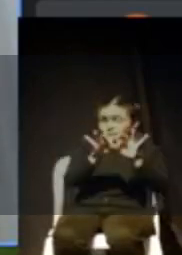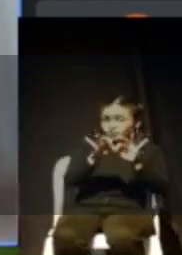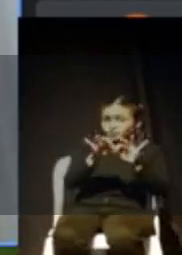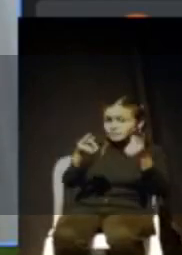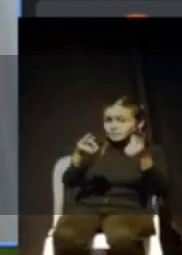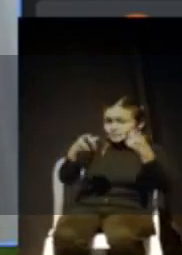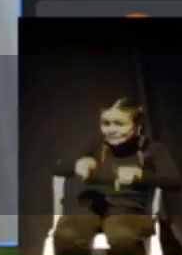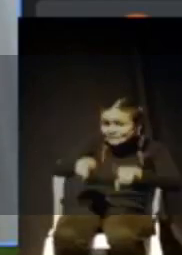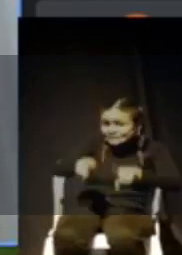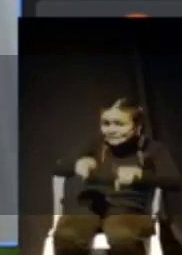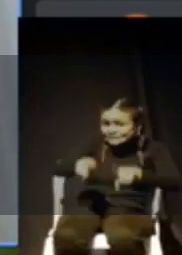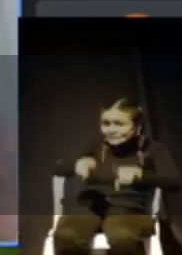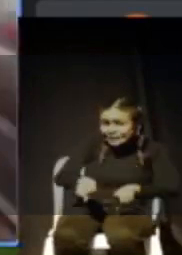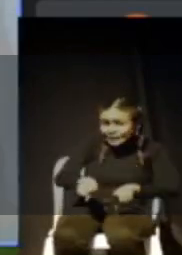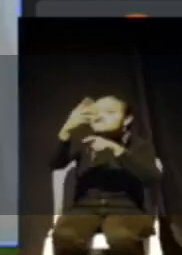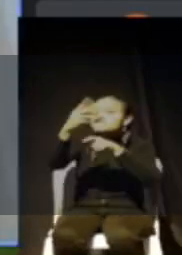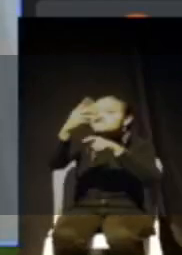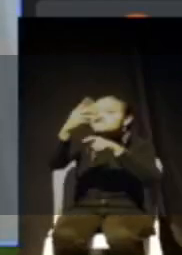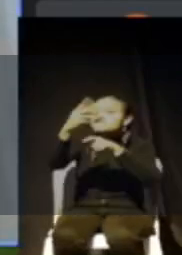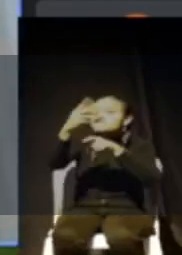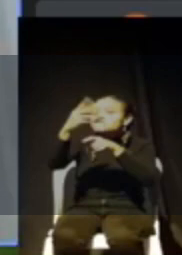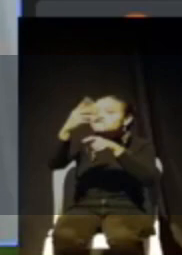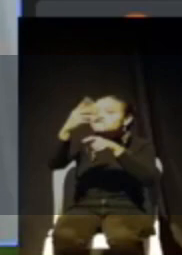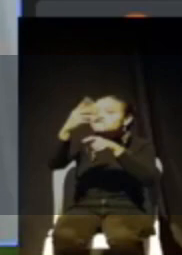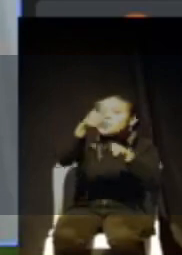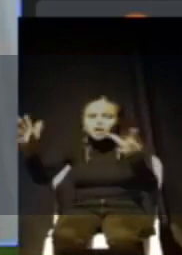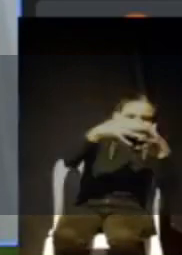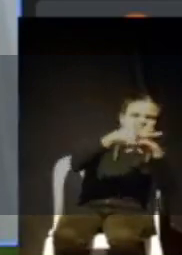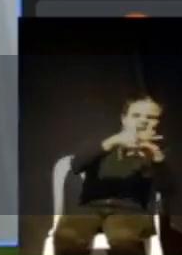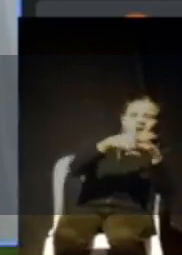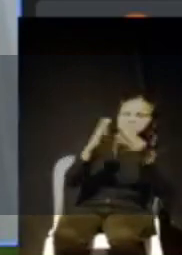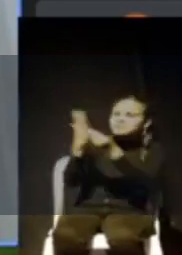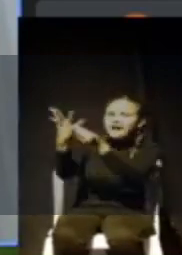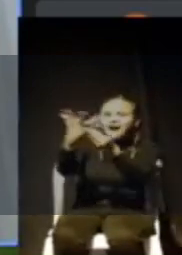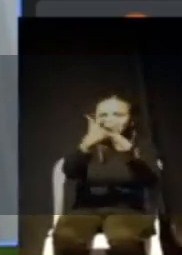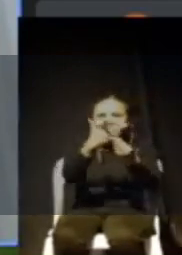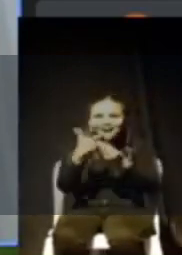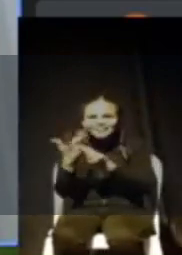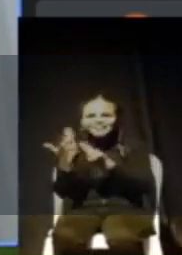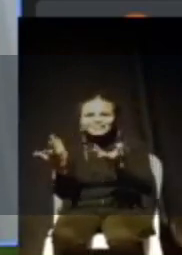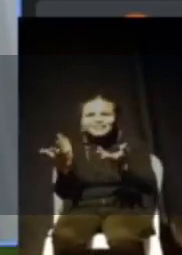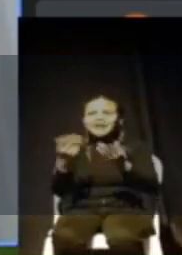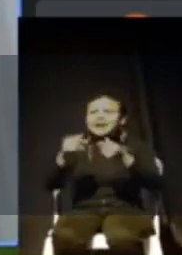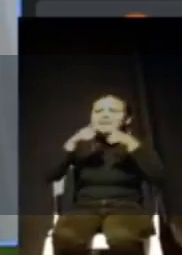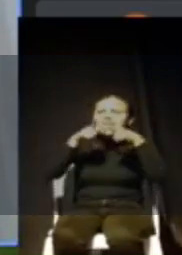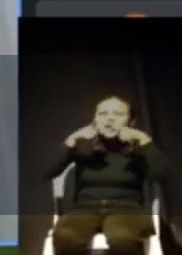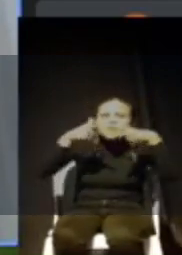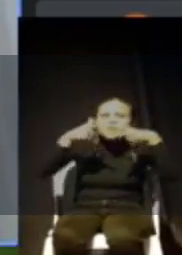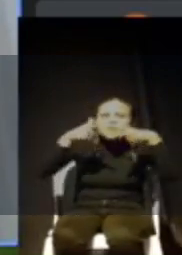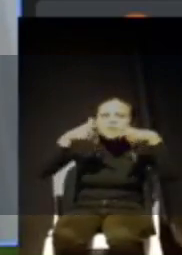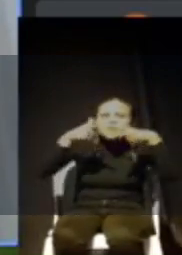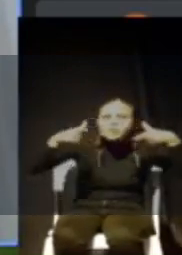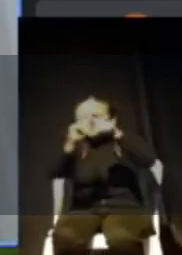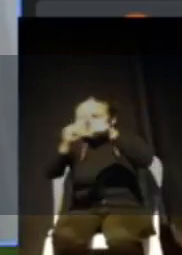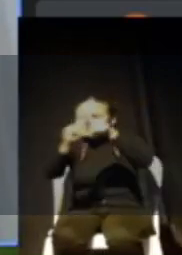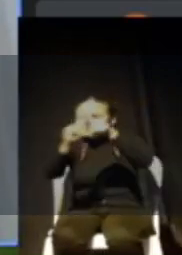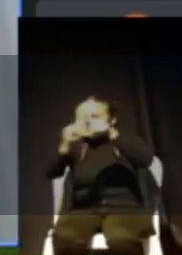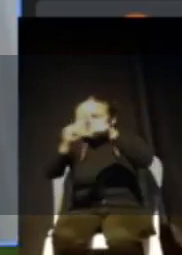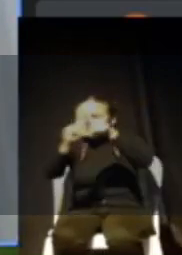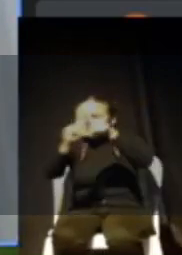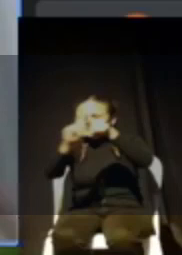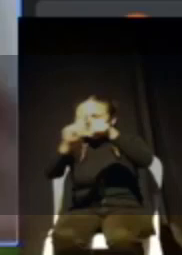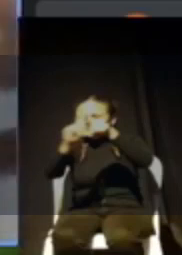y vincular en perspectiva del afuera y el hacia adentro el alterlingüismo. Eso implica esos lenguajes,